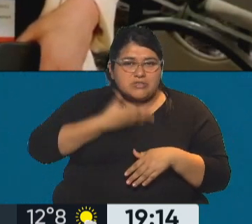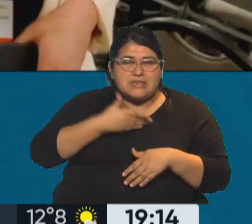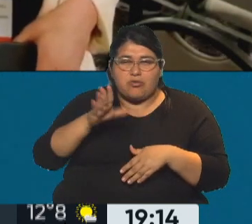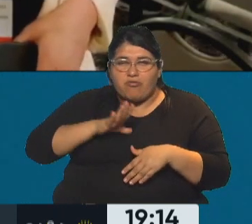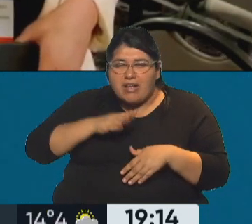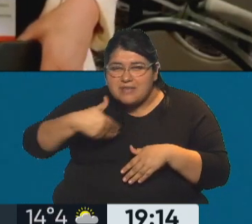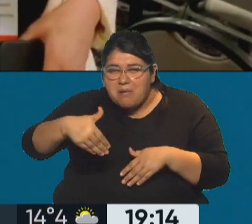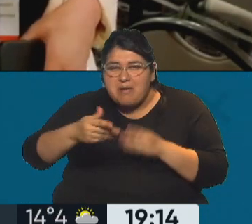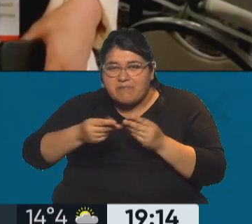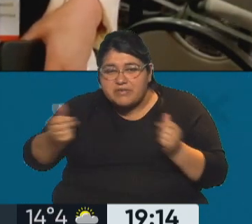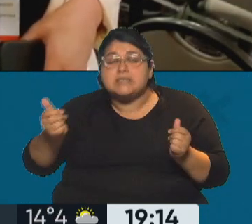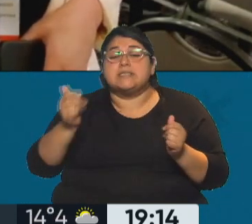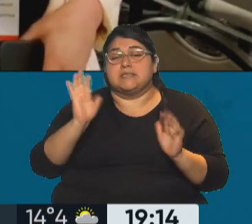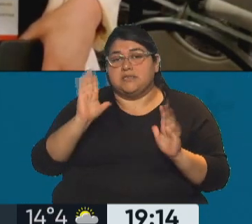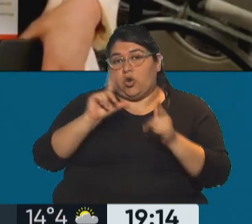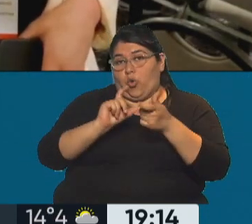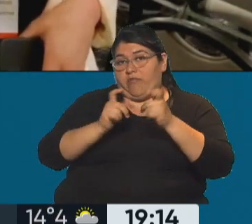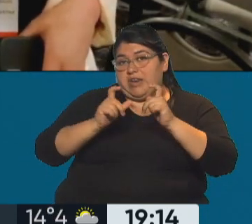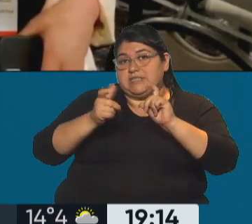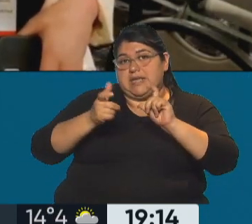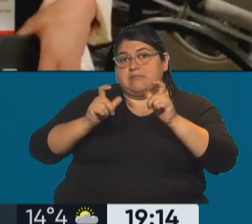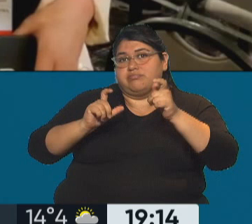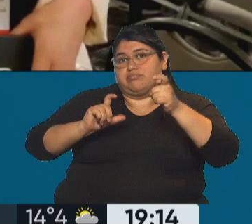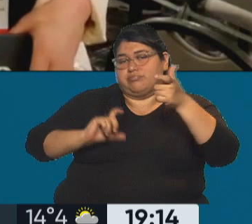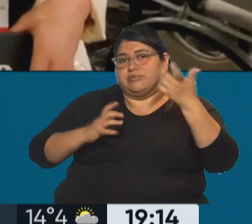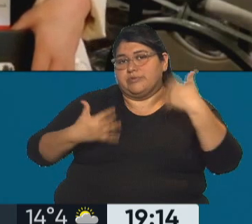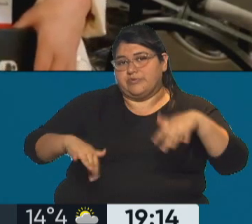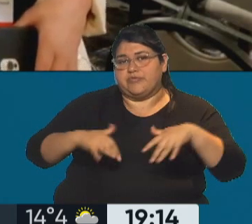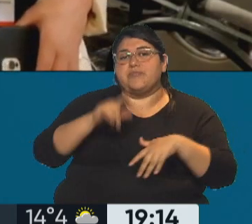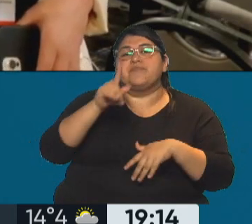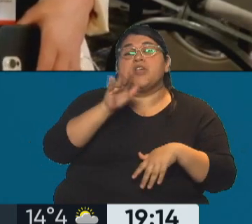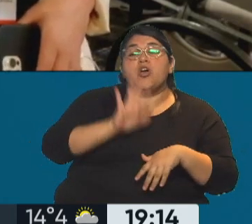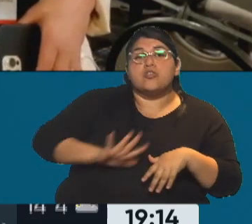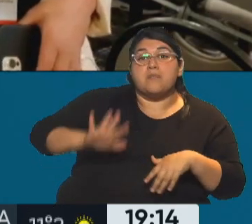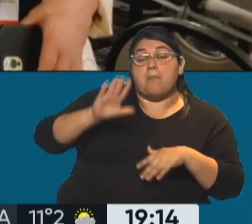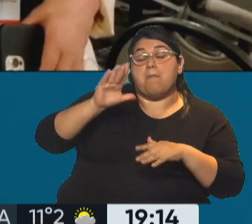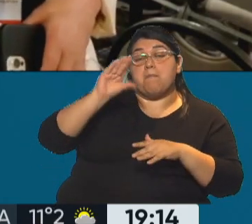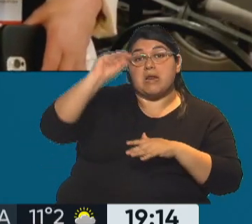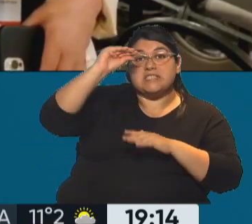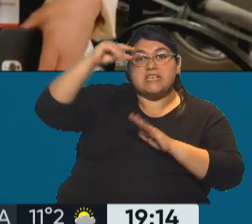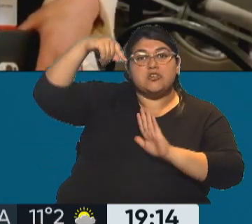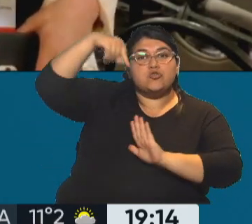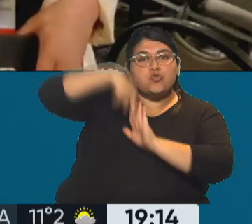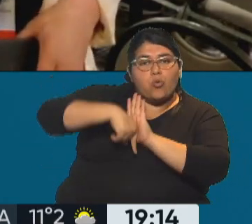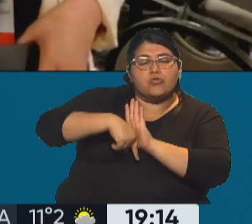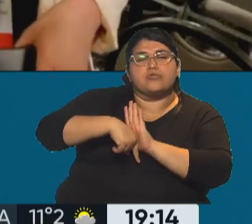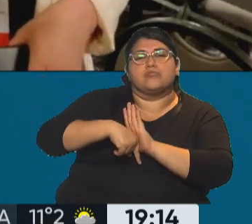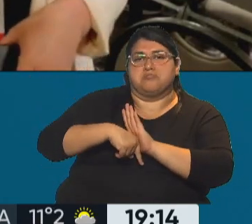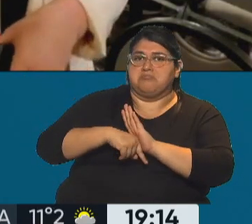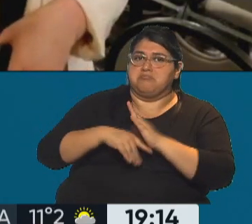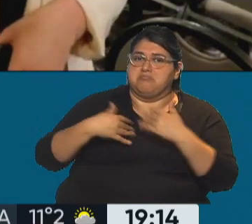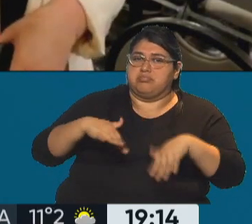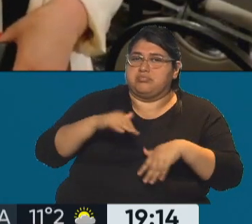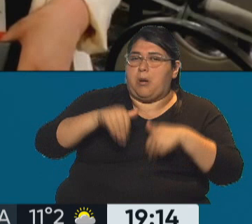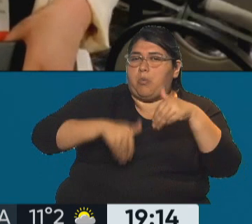y la diferencia se estira recordemos que al principio tuvimos los datos del sur de Brasil que le daban un triunfo muy leve